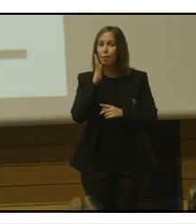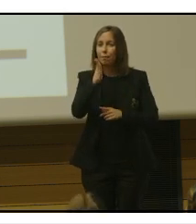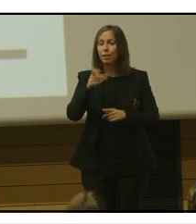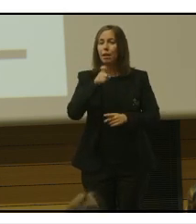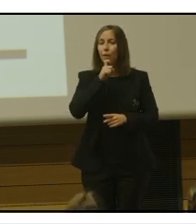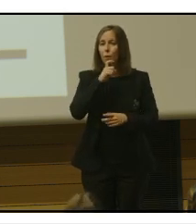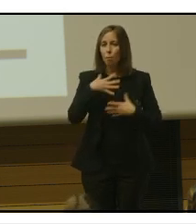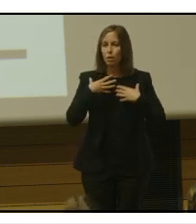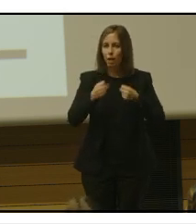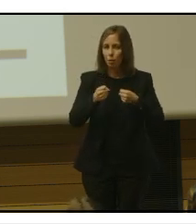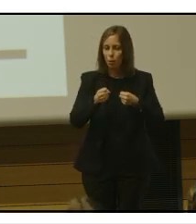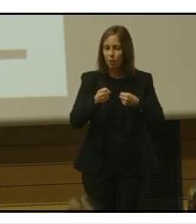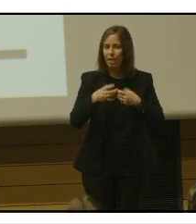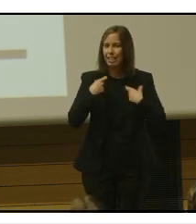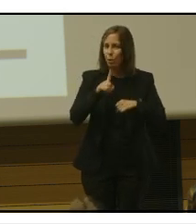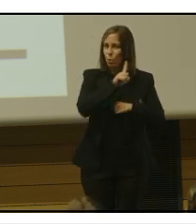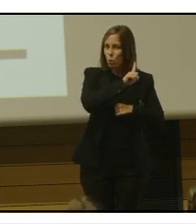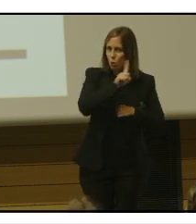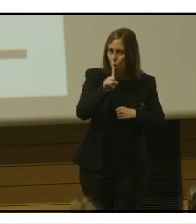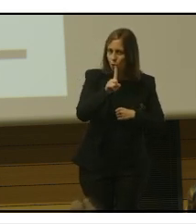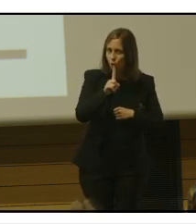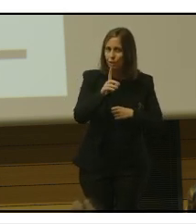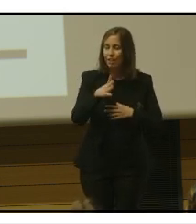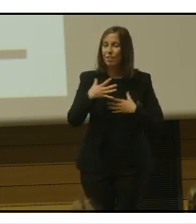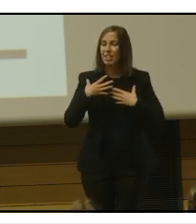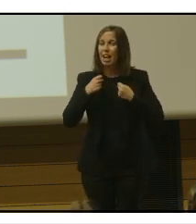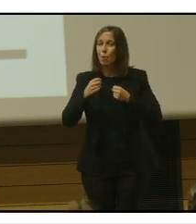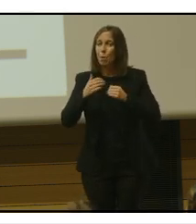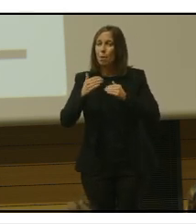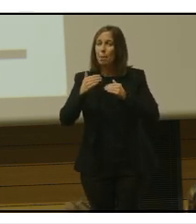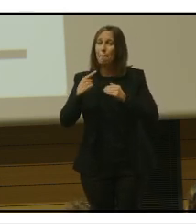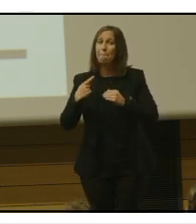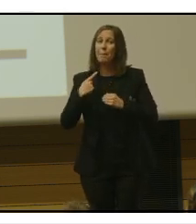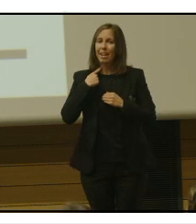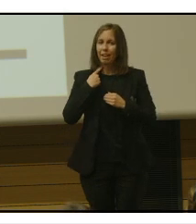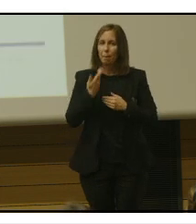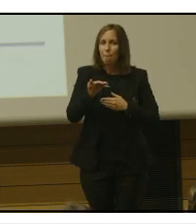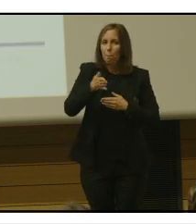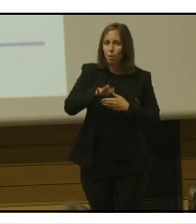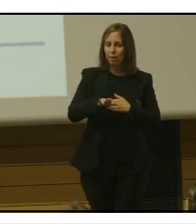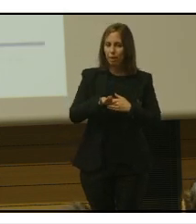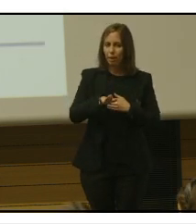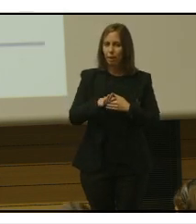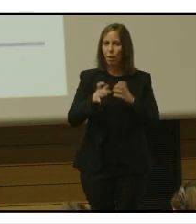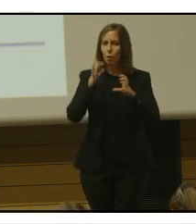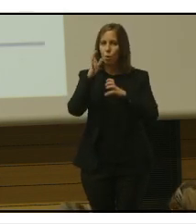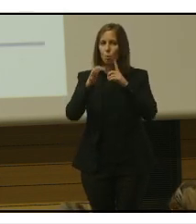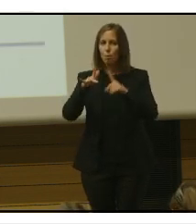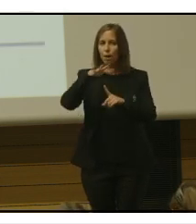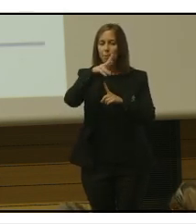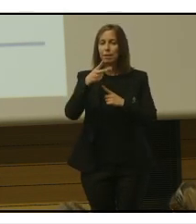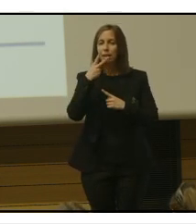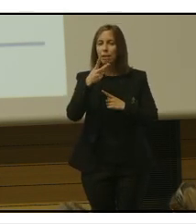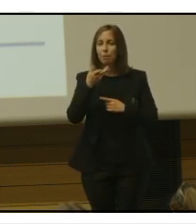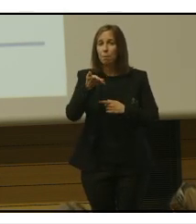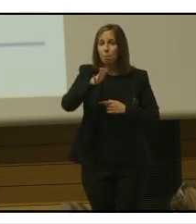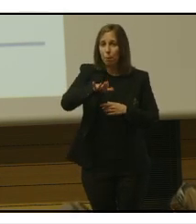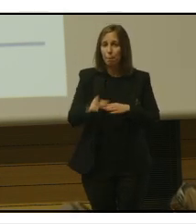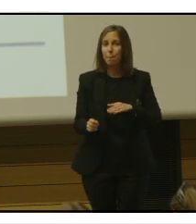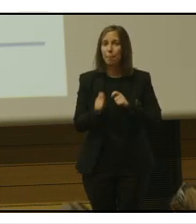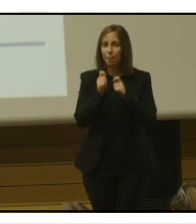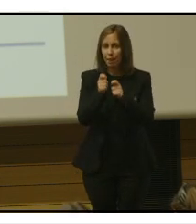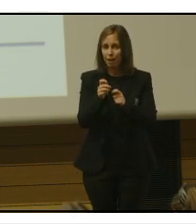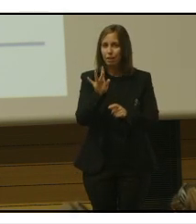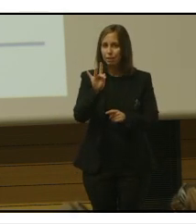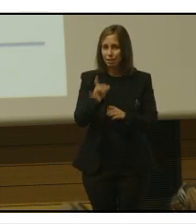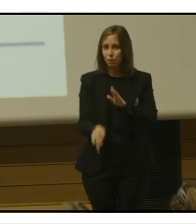este caso no es en la salud, sino que es en la pérdida de la salud, en la mortalidad. La exposición a humo ambiental de tabaco produce mortalidad y esta